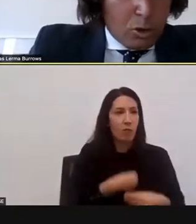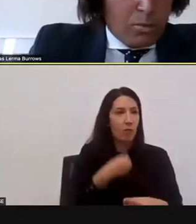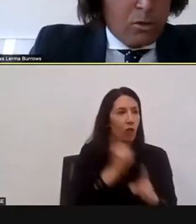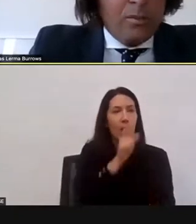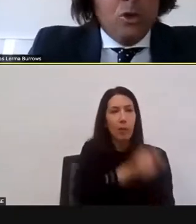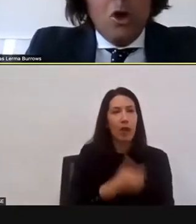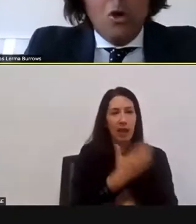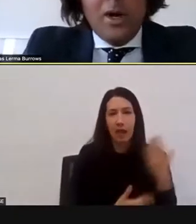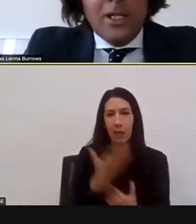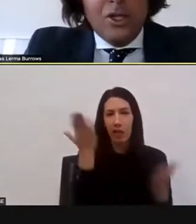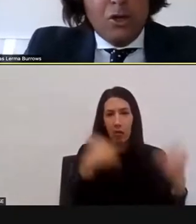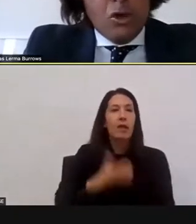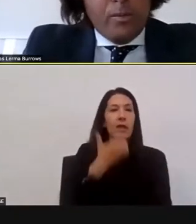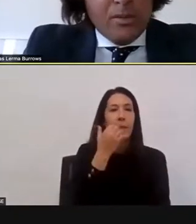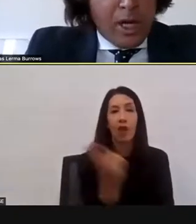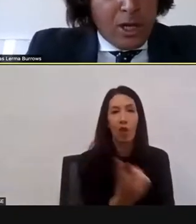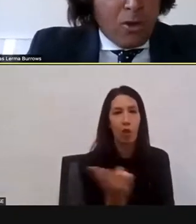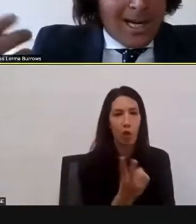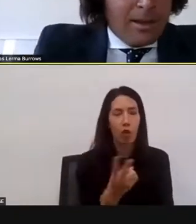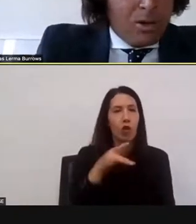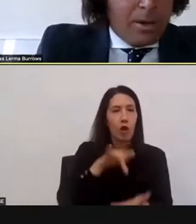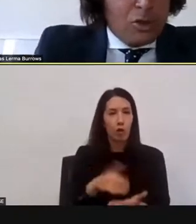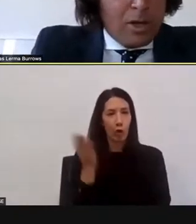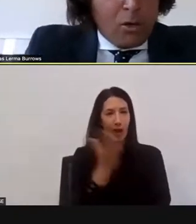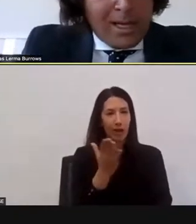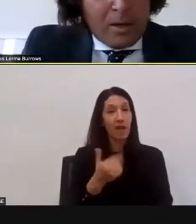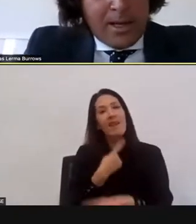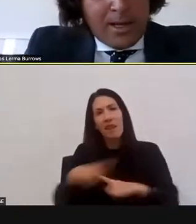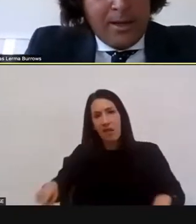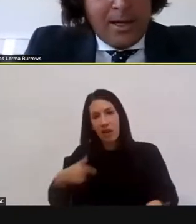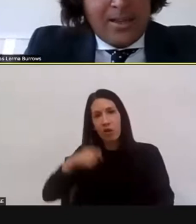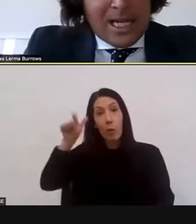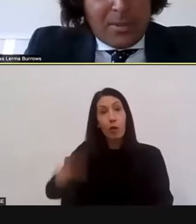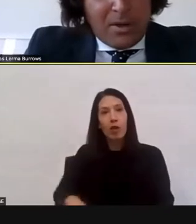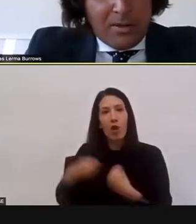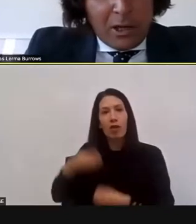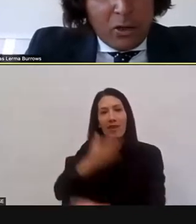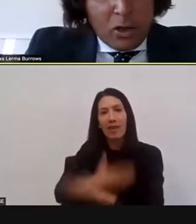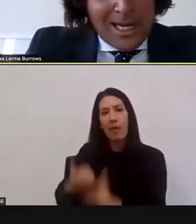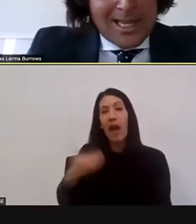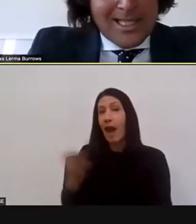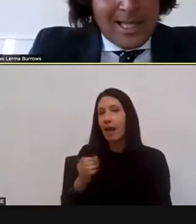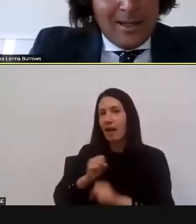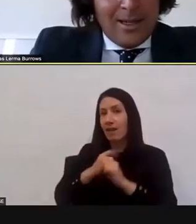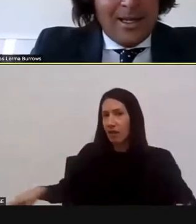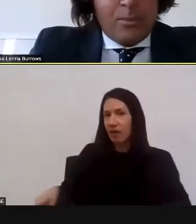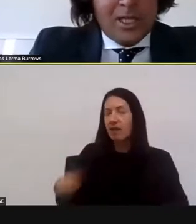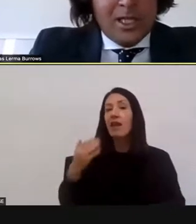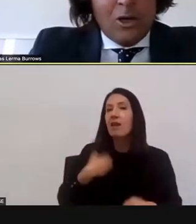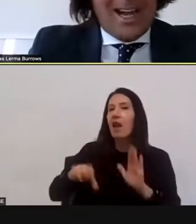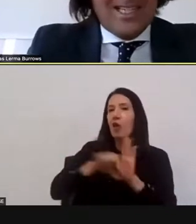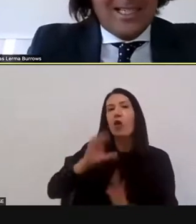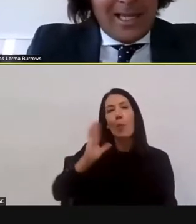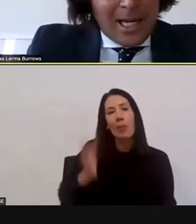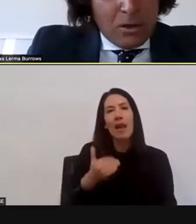nos producimos una agresión, no es lo mismo que yo agreda a una persona con una determinada discapacidad. El Código Penal ya está, por así